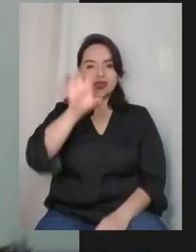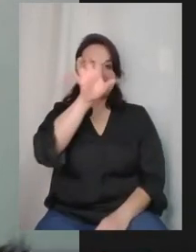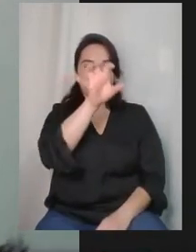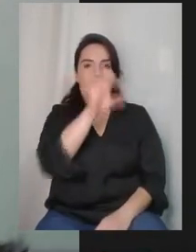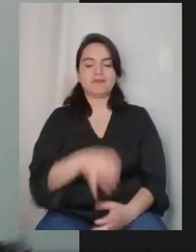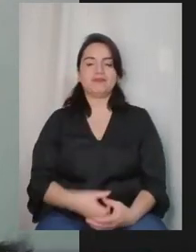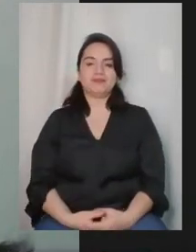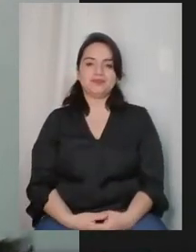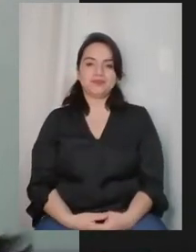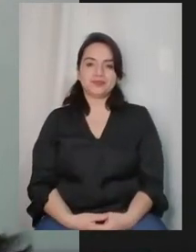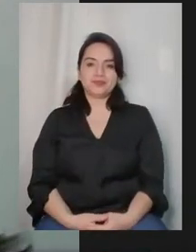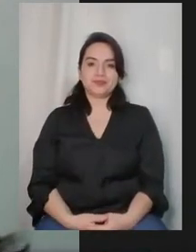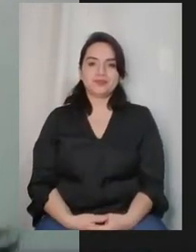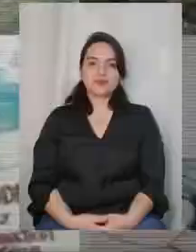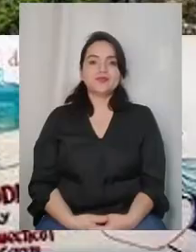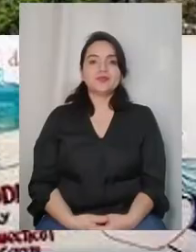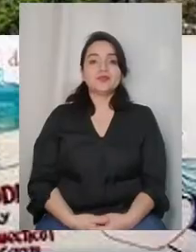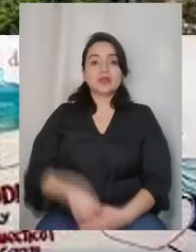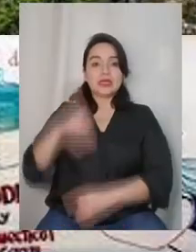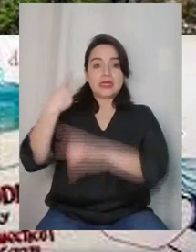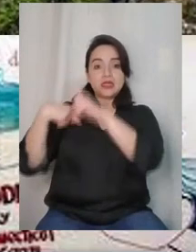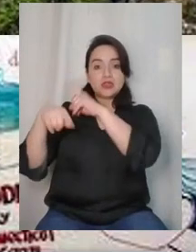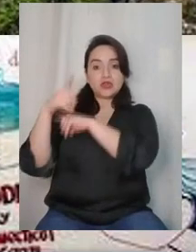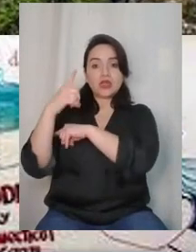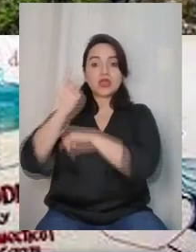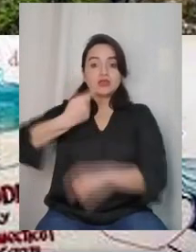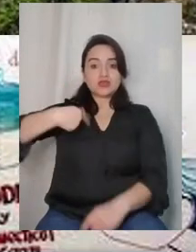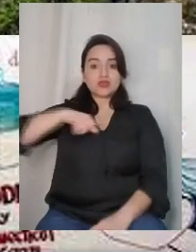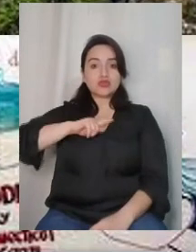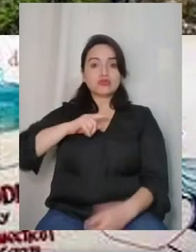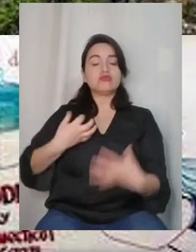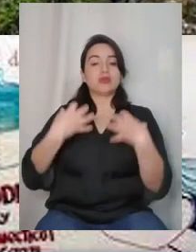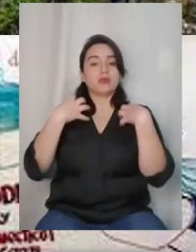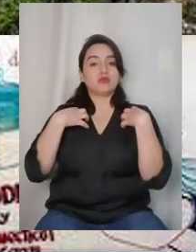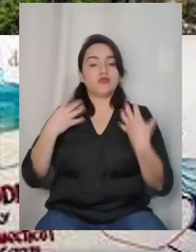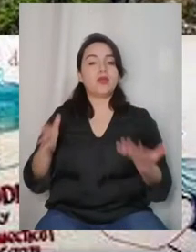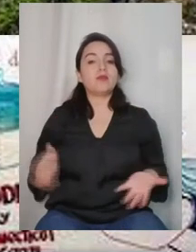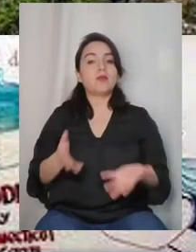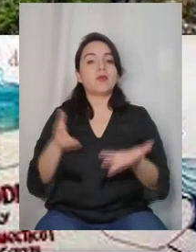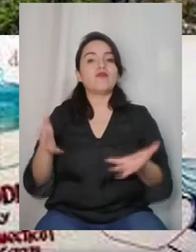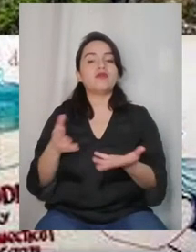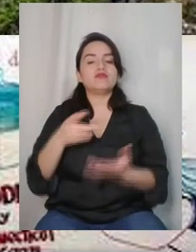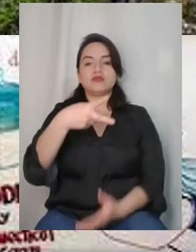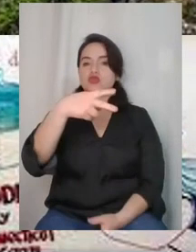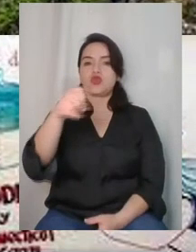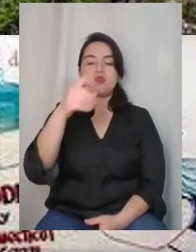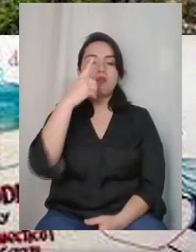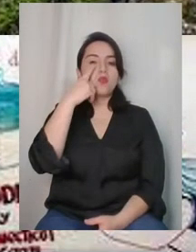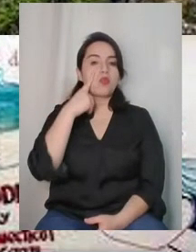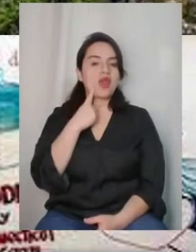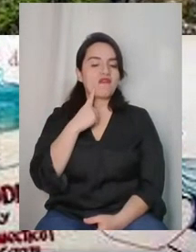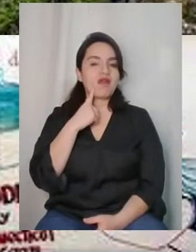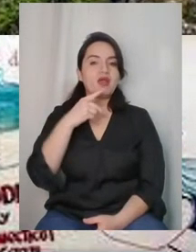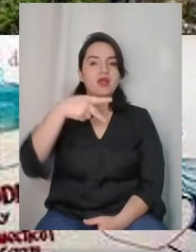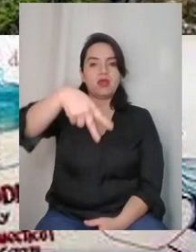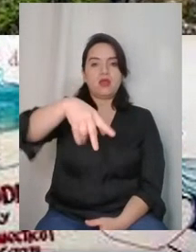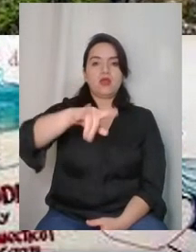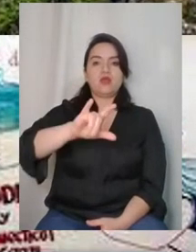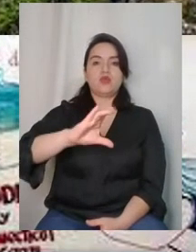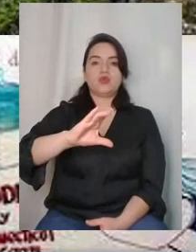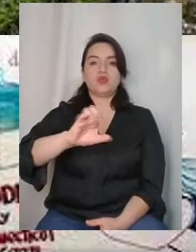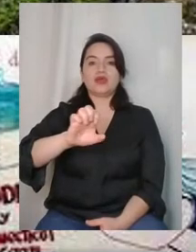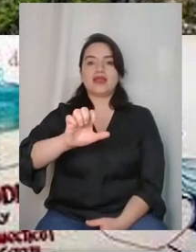Como un poco de historia, estuvimos y fuimos promotores del no a las pruebas nucleares en el atolón de Mururoa, oponernos a la